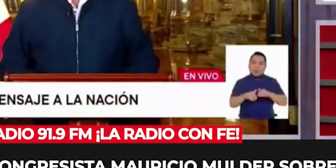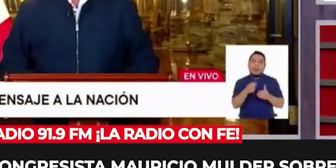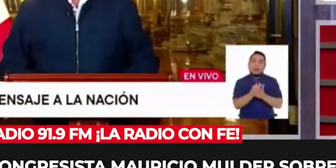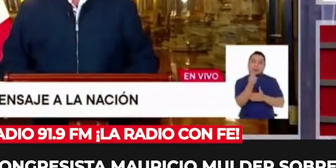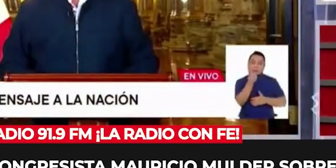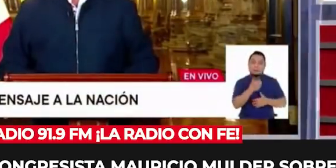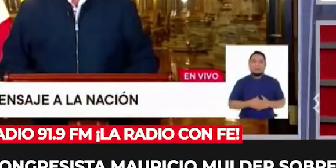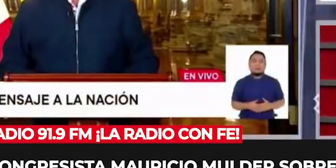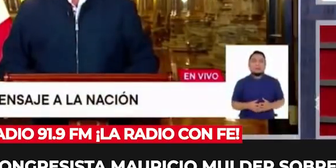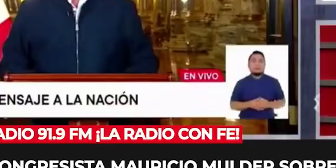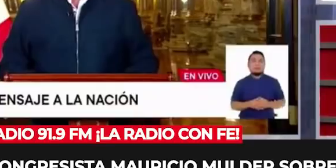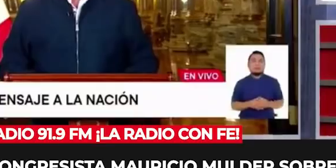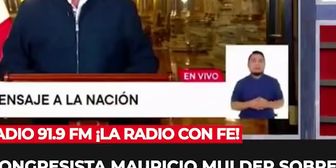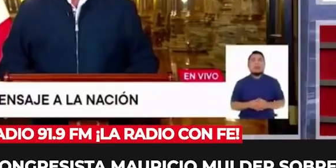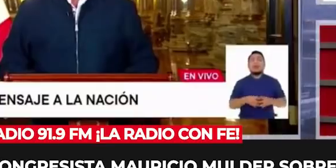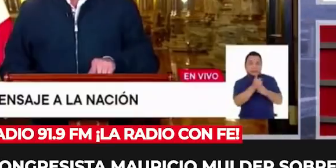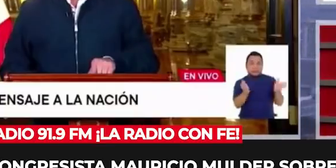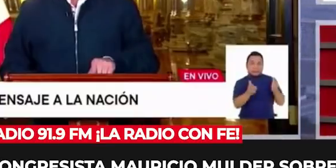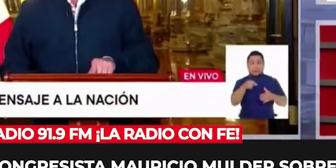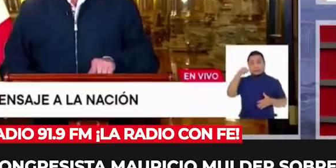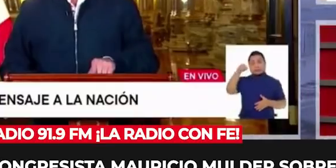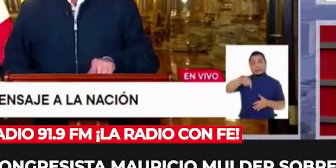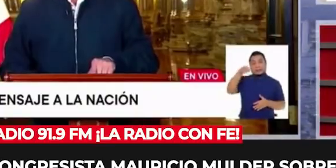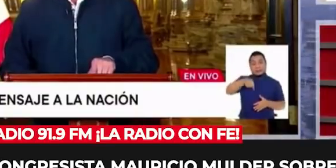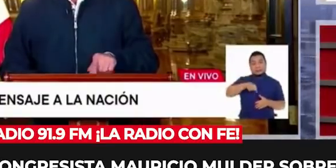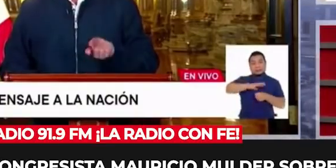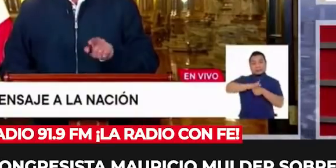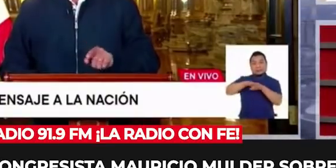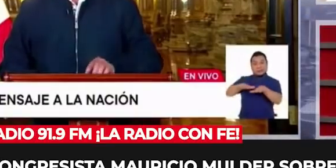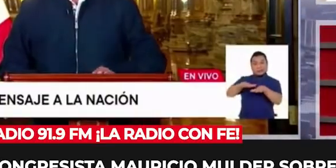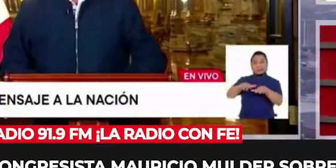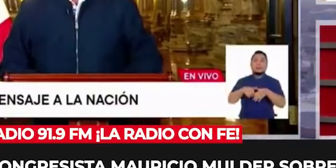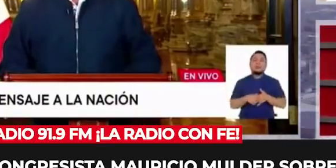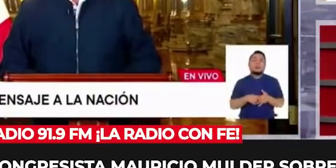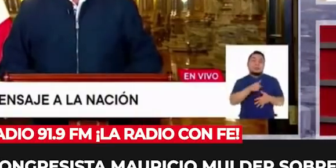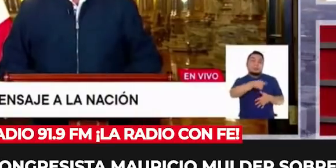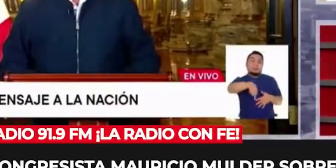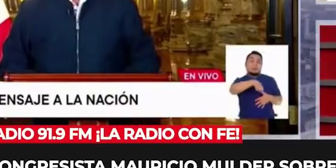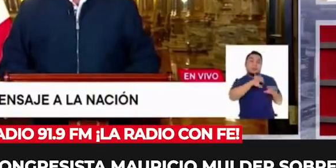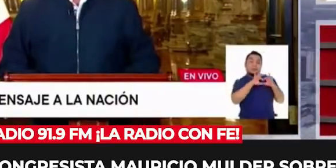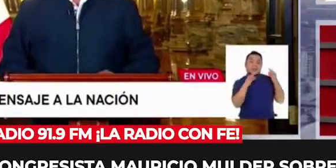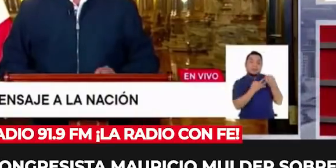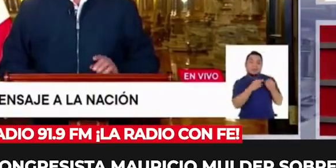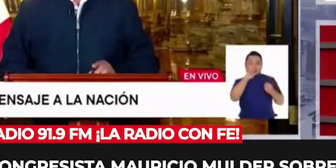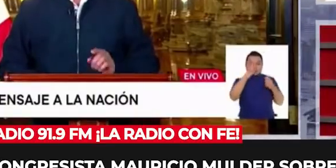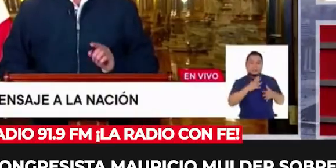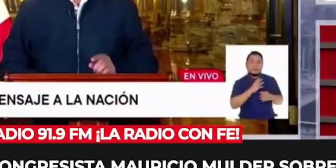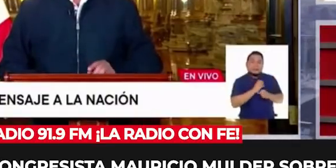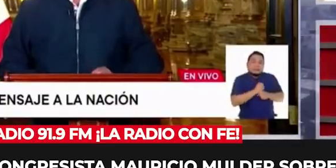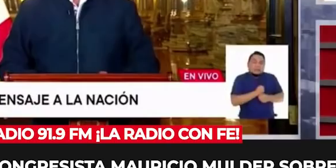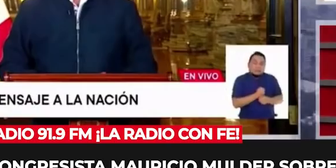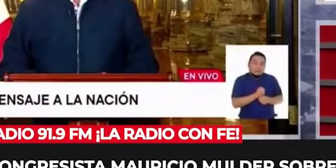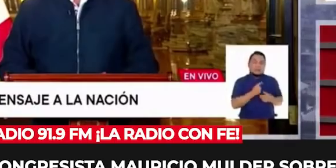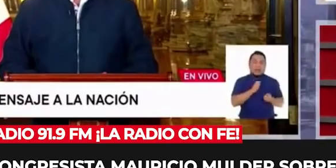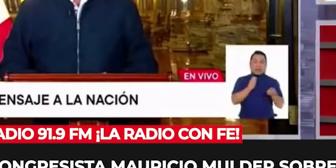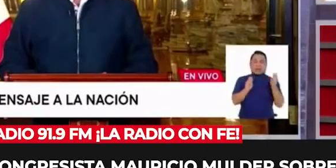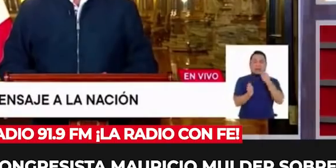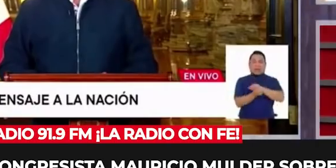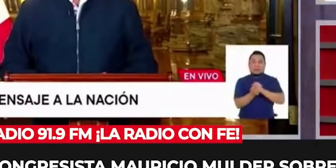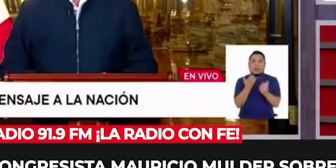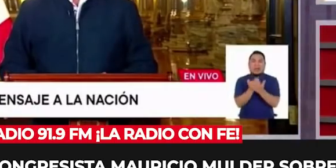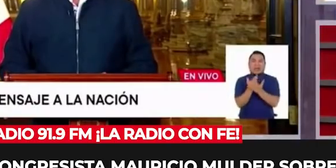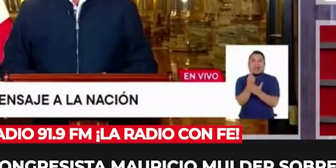congresista, que Cerrón. tú te puedes estar en los planes y como tú